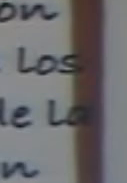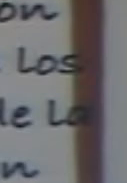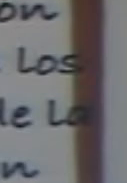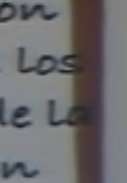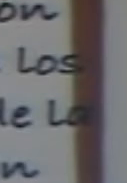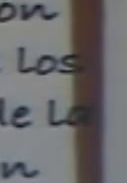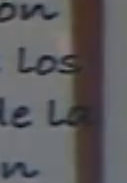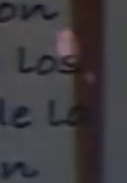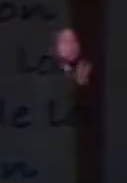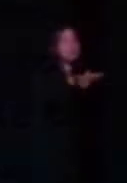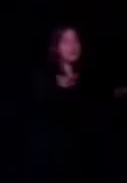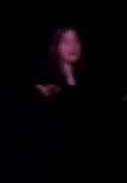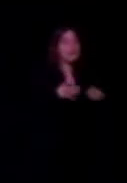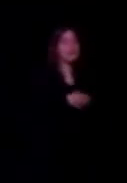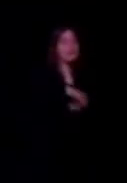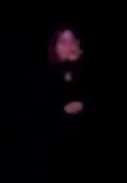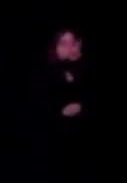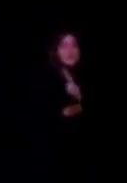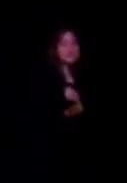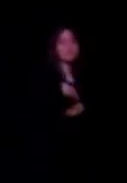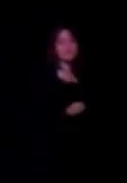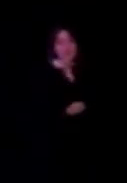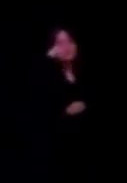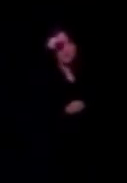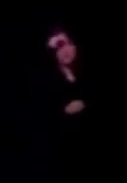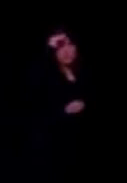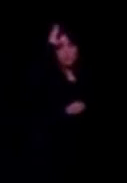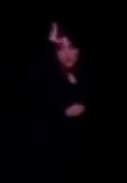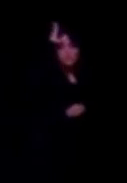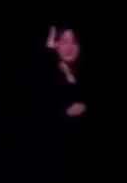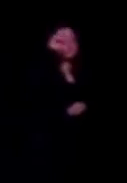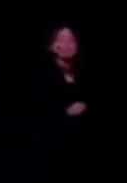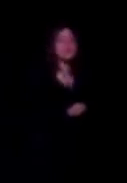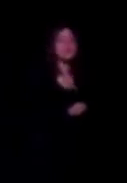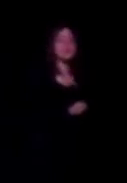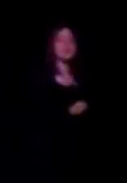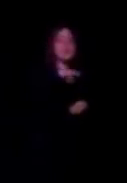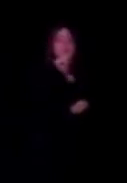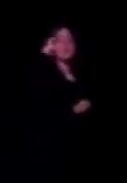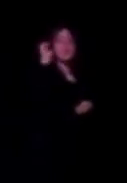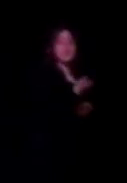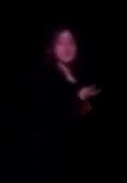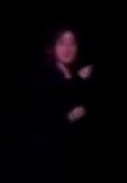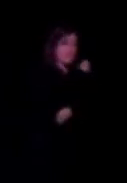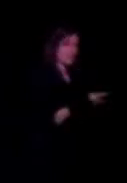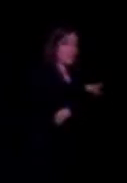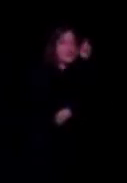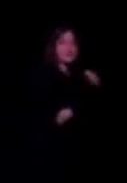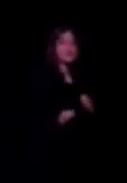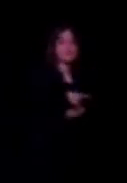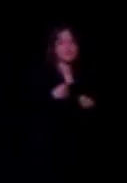y de los avances en el conocimiento en el mundo de la diversidad funcional y la intervención socioeducativa